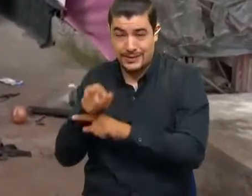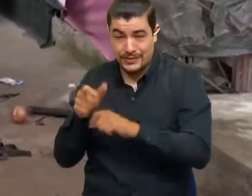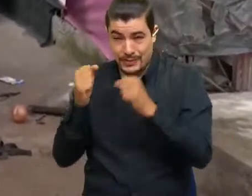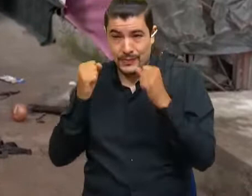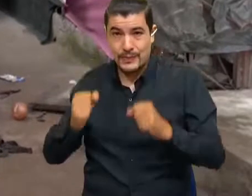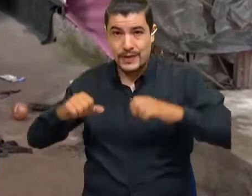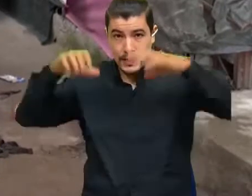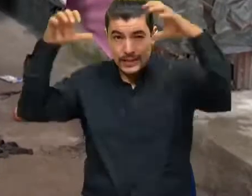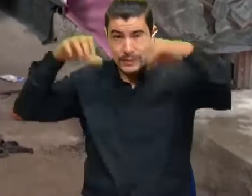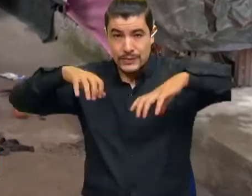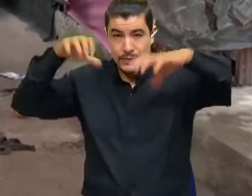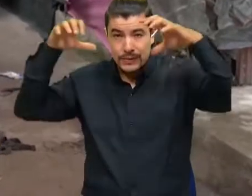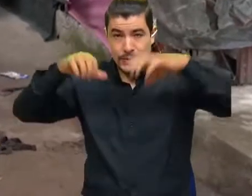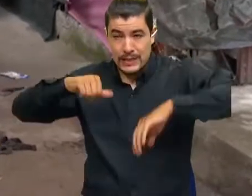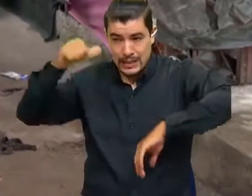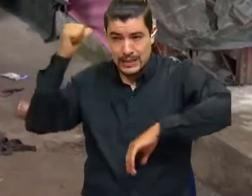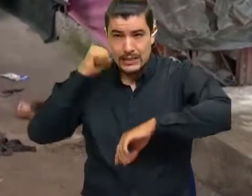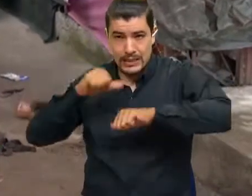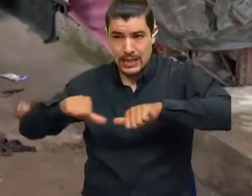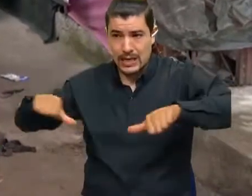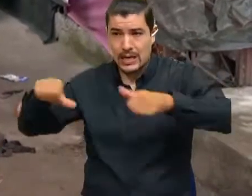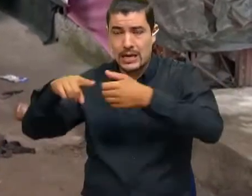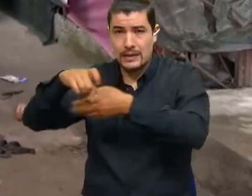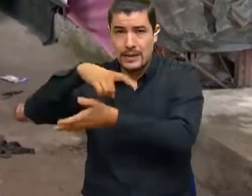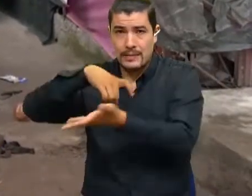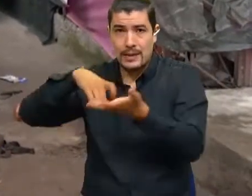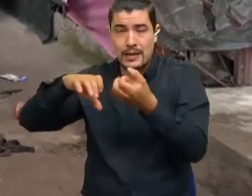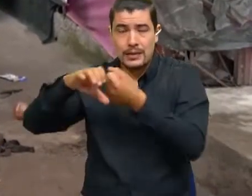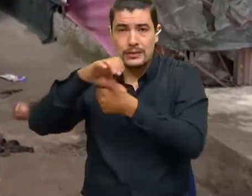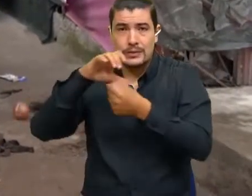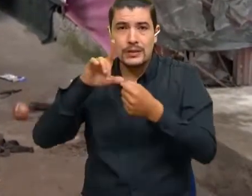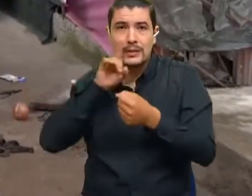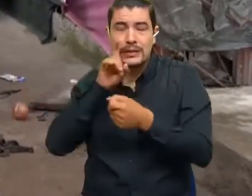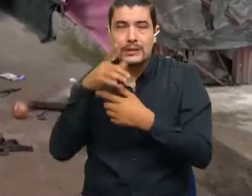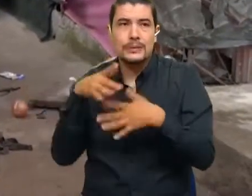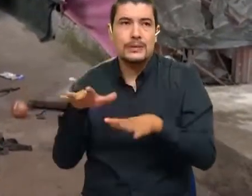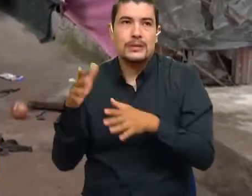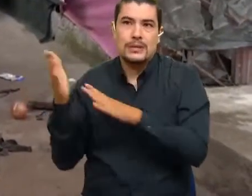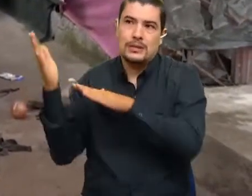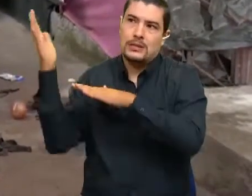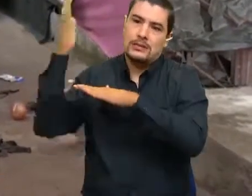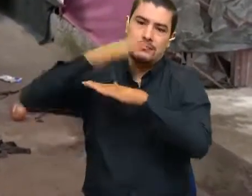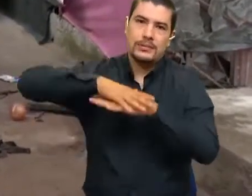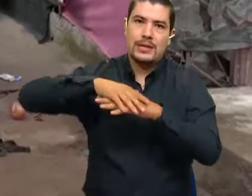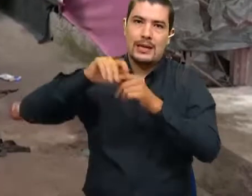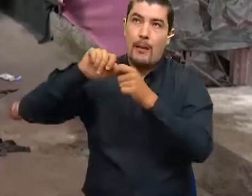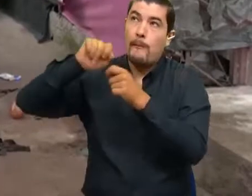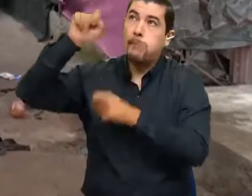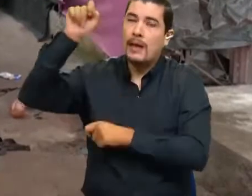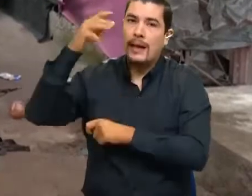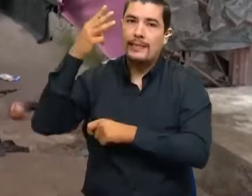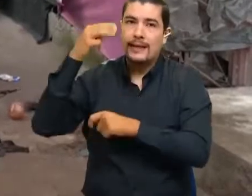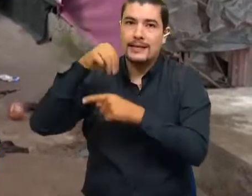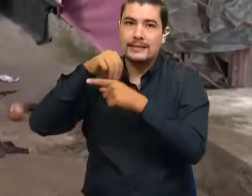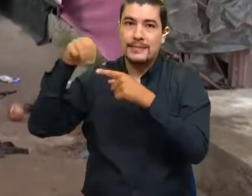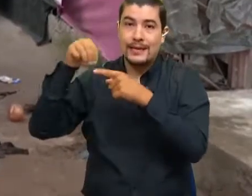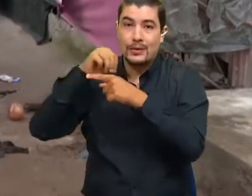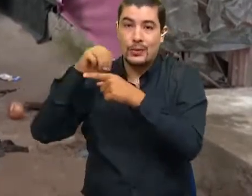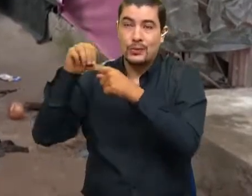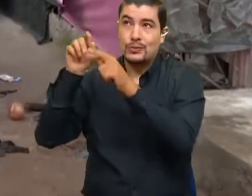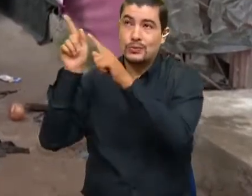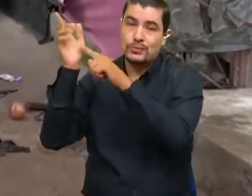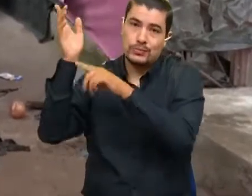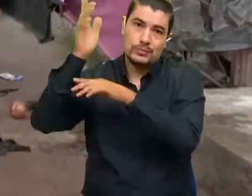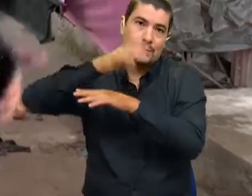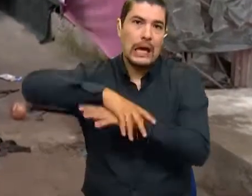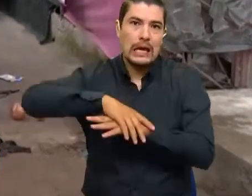generaron en el día de ayer en parte del área metropolitana de la ciudad pues se cayó un muro de aproximadamente 3 metros sobre uno de alto y esto afectó